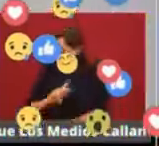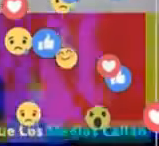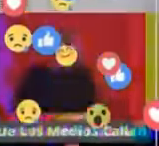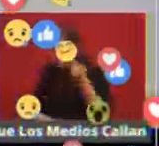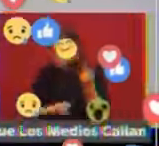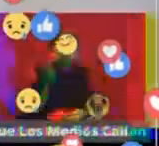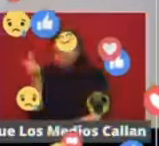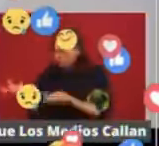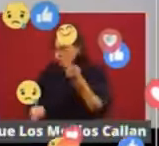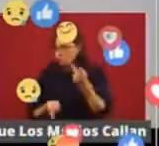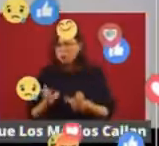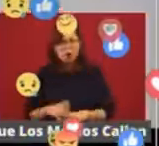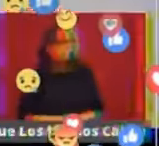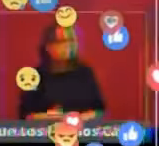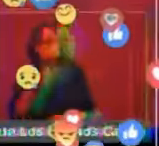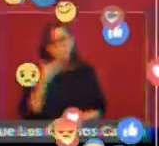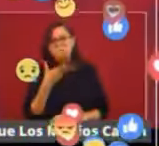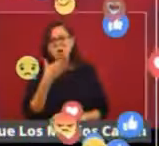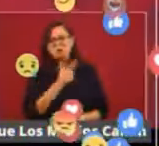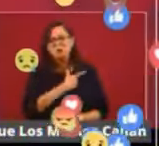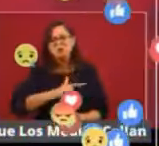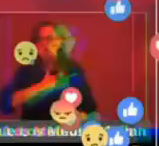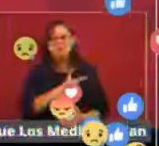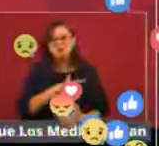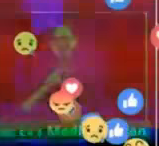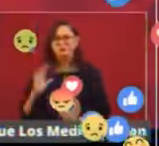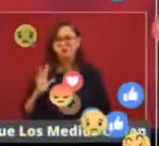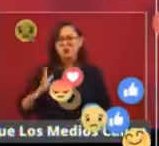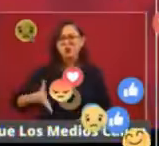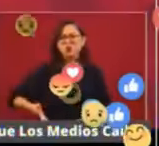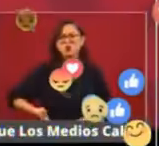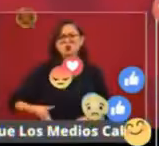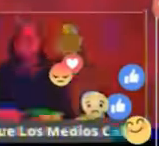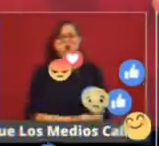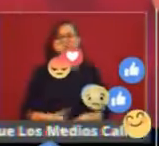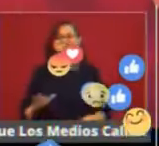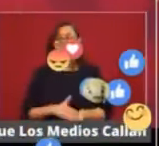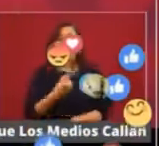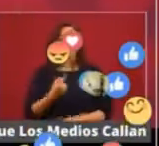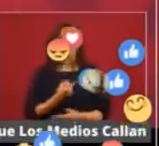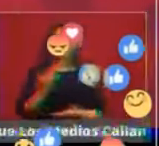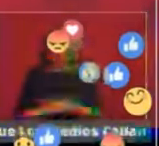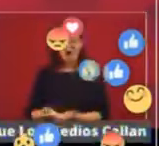Y es un timbre de orgullo, porque esto no pasaba desde